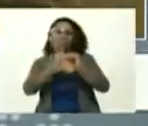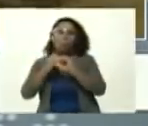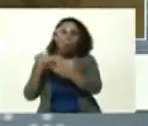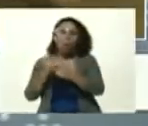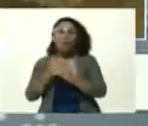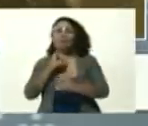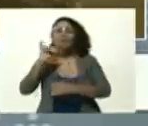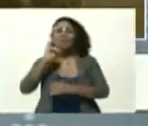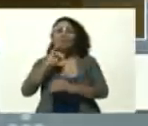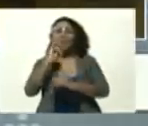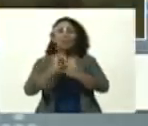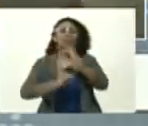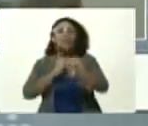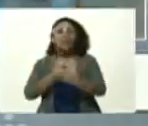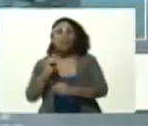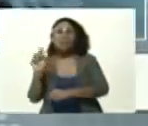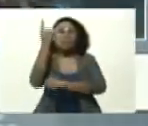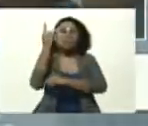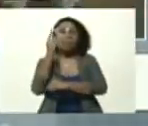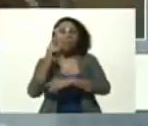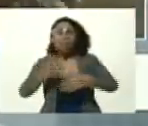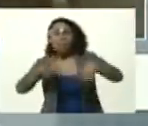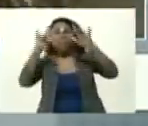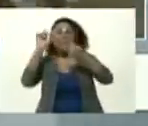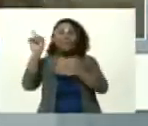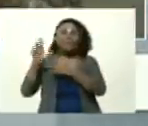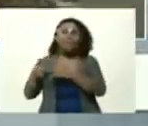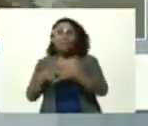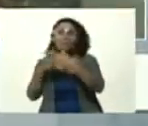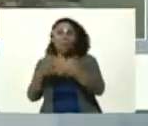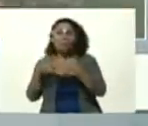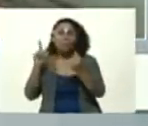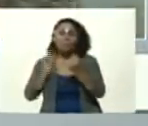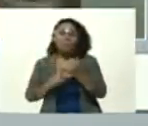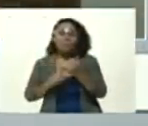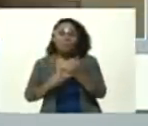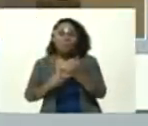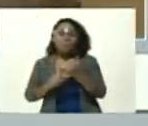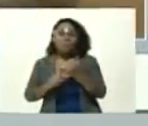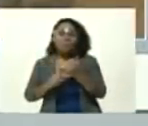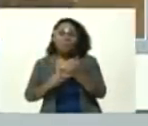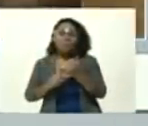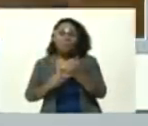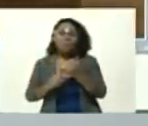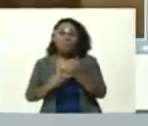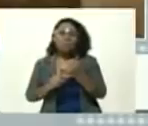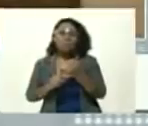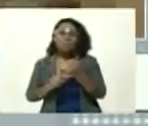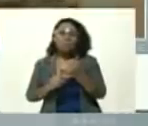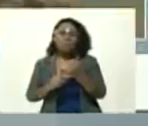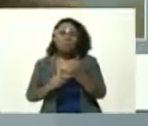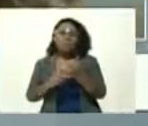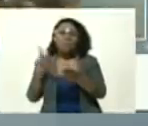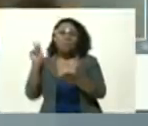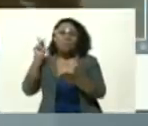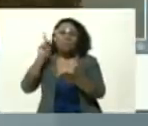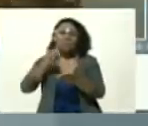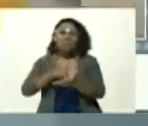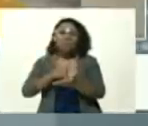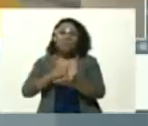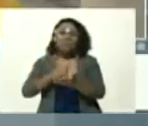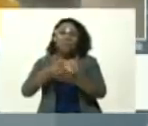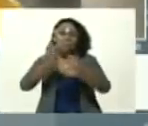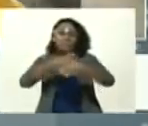internacionales. Primera noticia, inundaciones en Nueva York, New Jersey, New York. La llegada de la